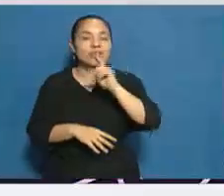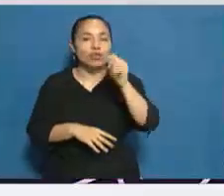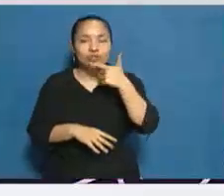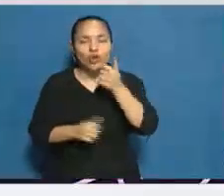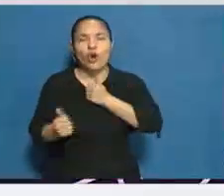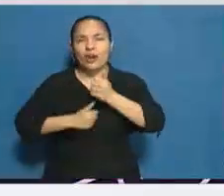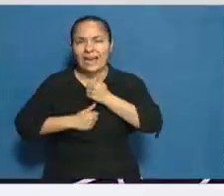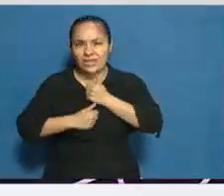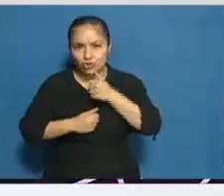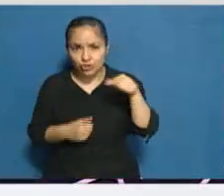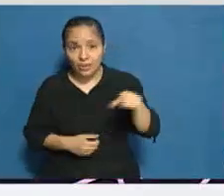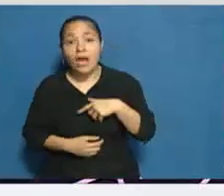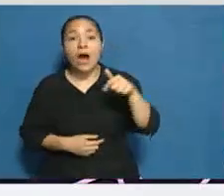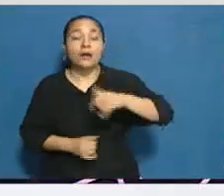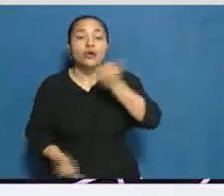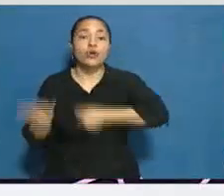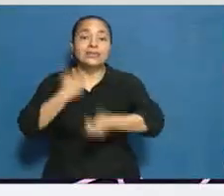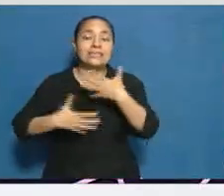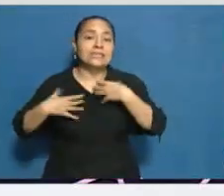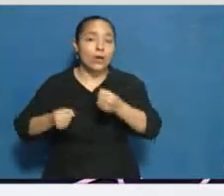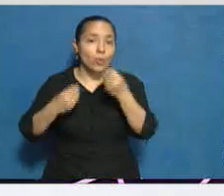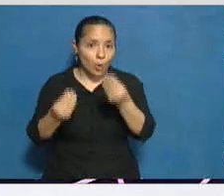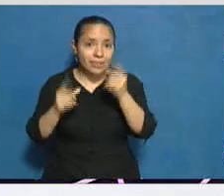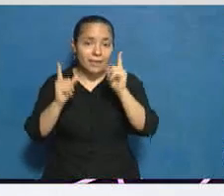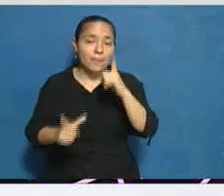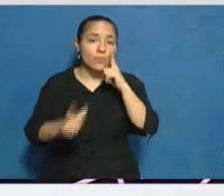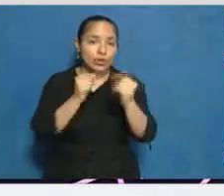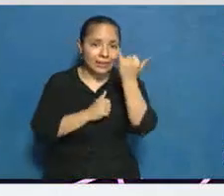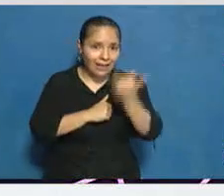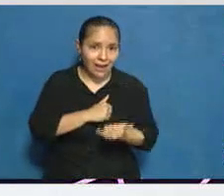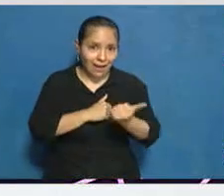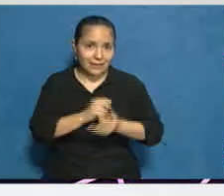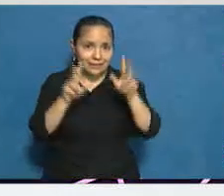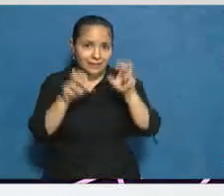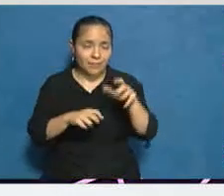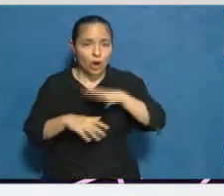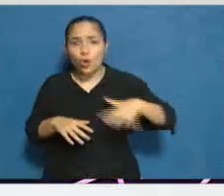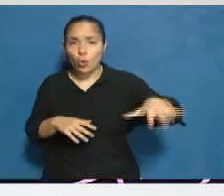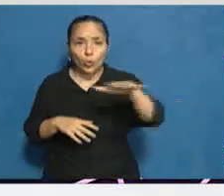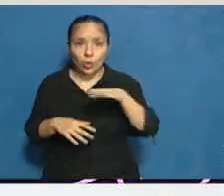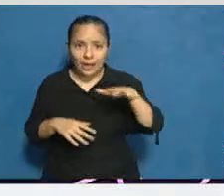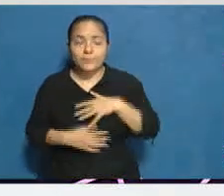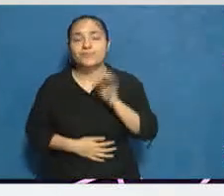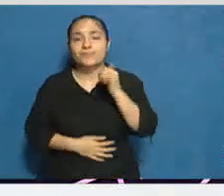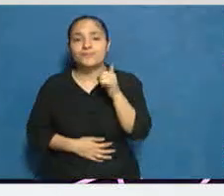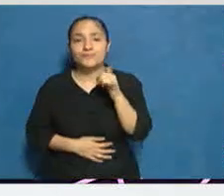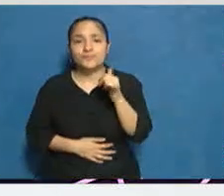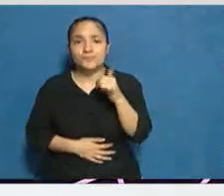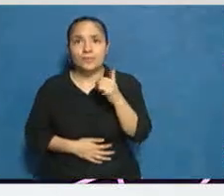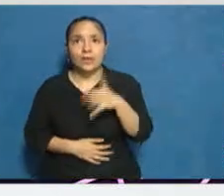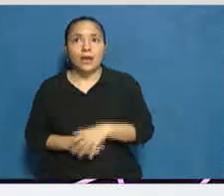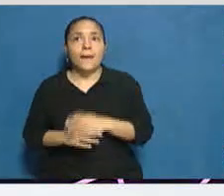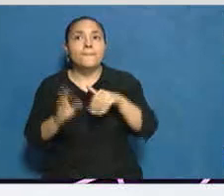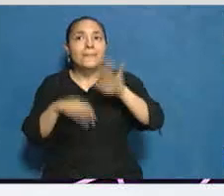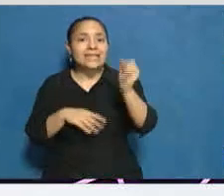de salud de ambas y de también ambas. Hay un reclamo previamente respecto a este lugar, Lauri. Exactamente. Vamos a empezar por lo